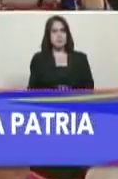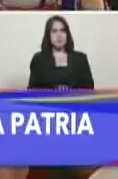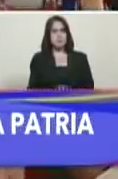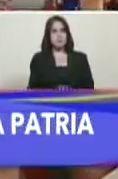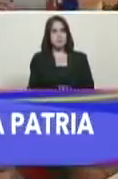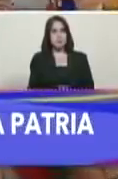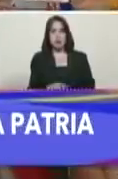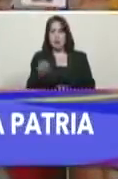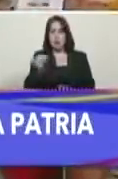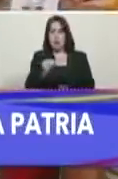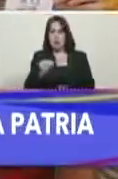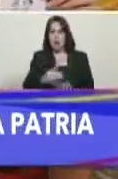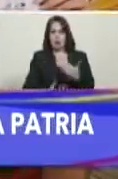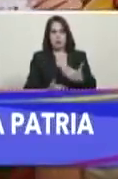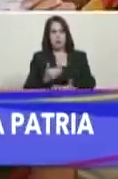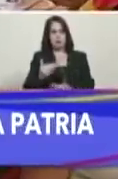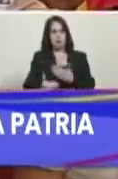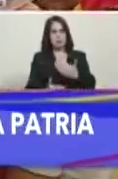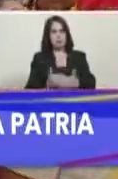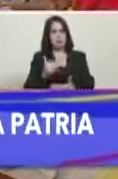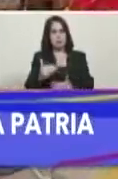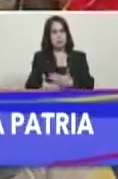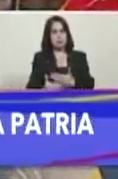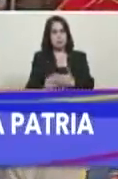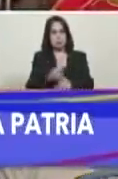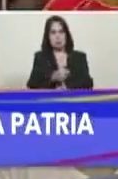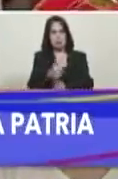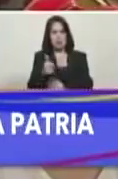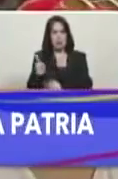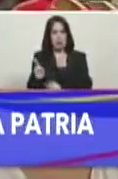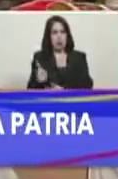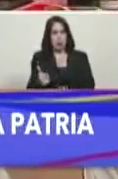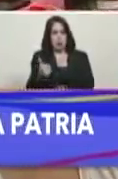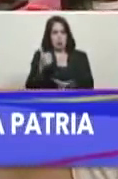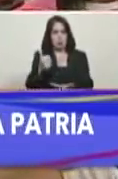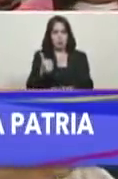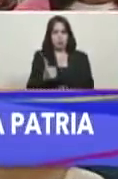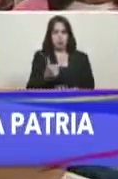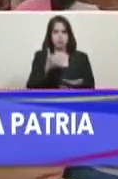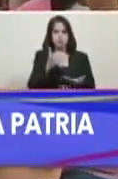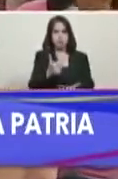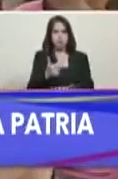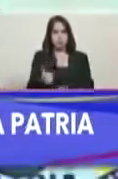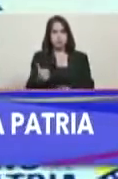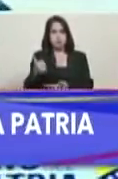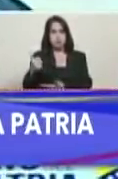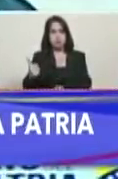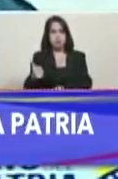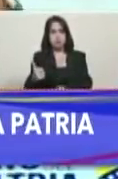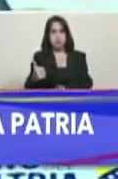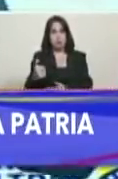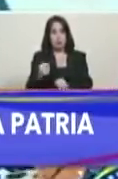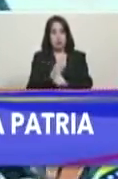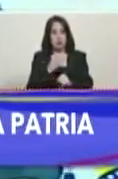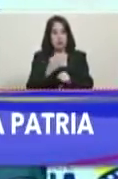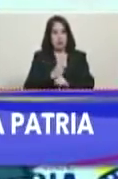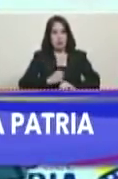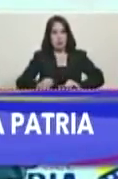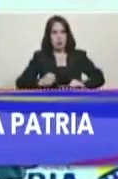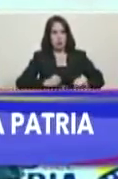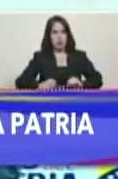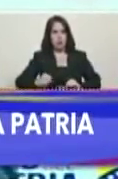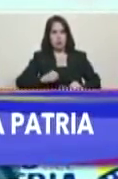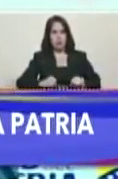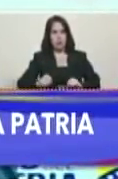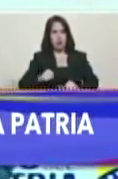Vamos a seguir avanzando en cada uno de estos bonos, pero el trabajo que ha hecho el movimiento Somos Venezuela